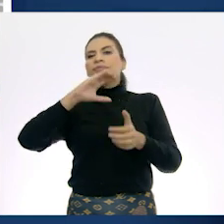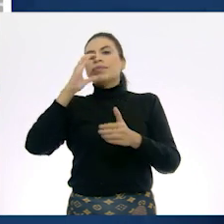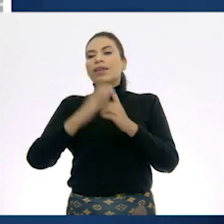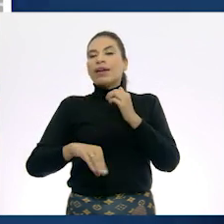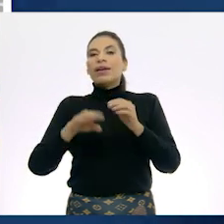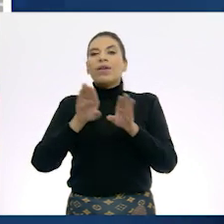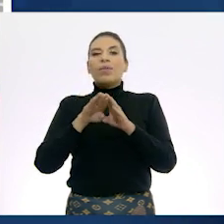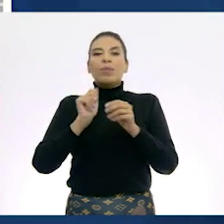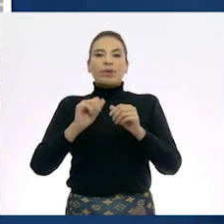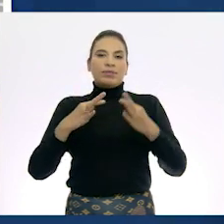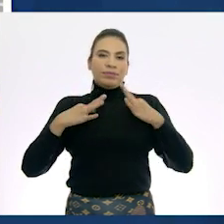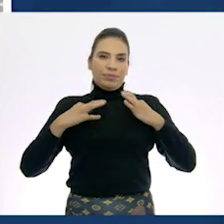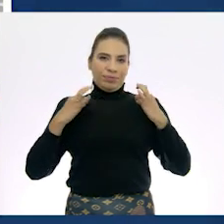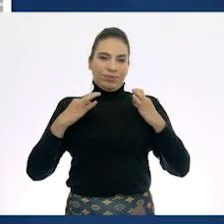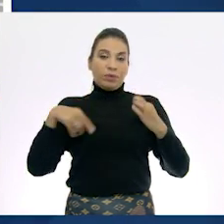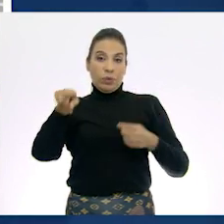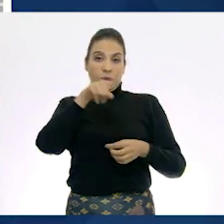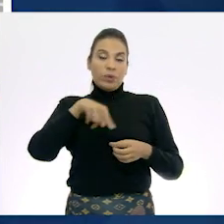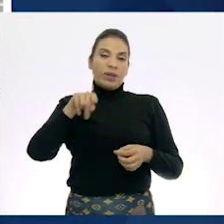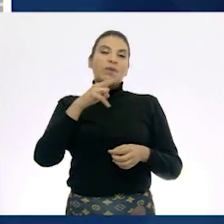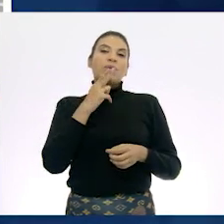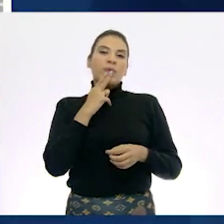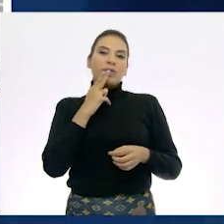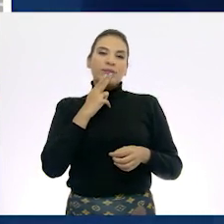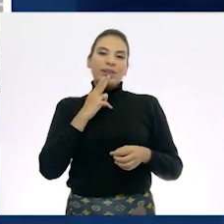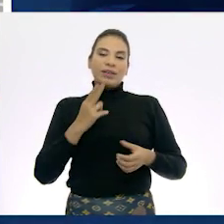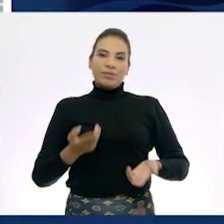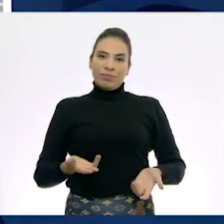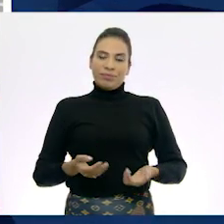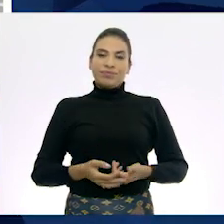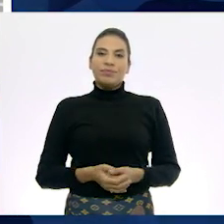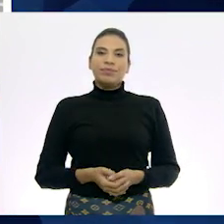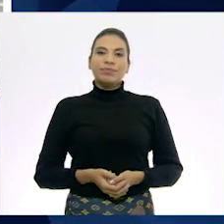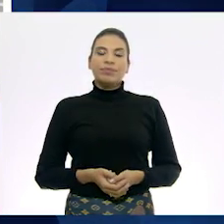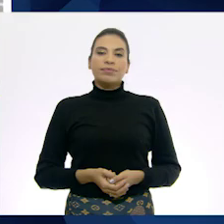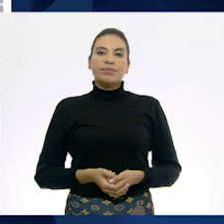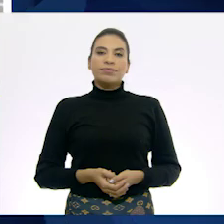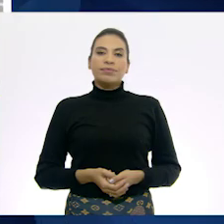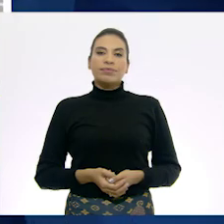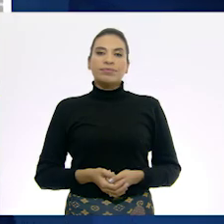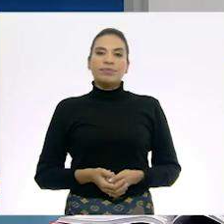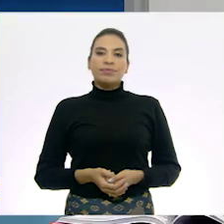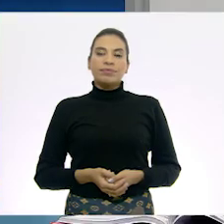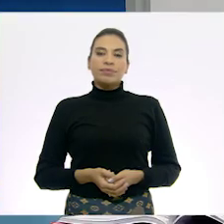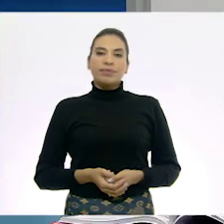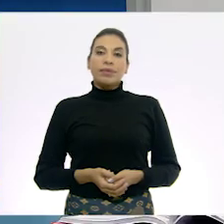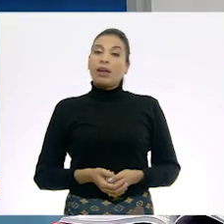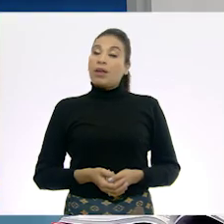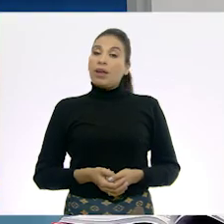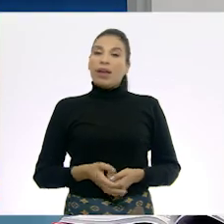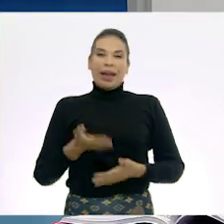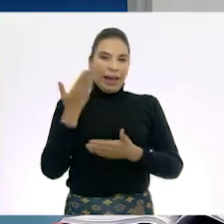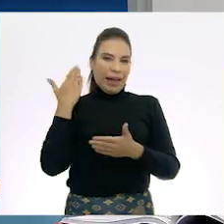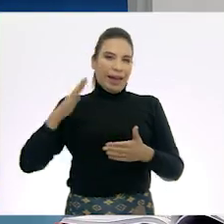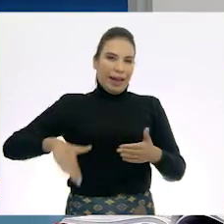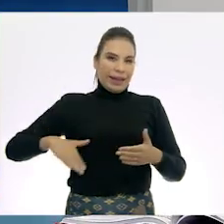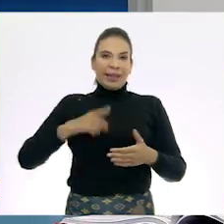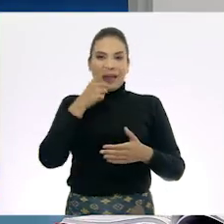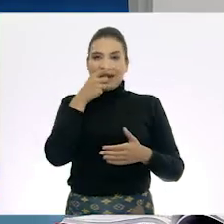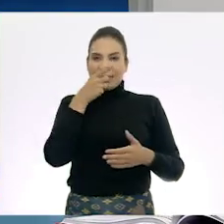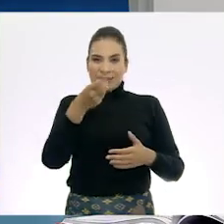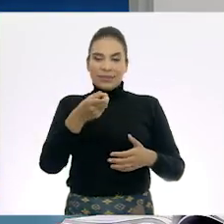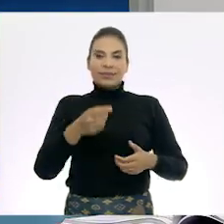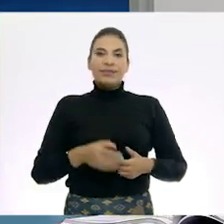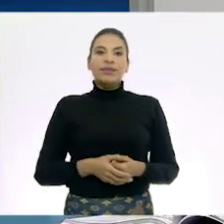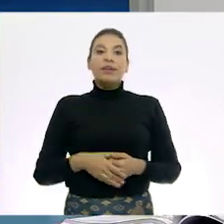en una prenda que nosotros pues vamos a utilizar. Uh-huh. Y como lo comentábamos